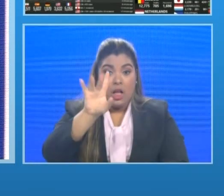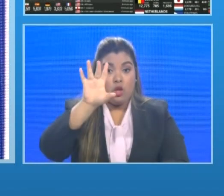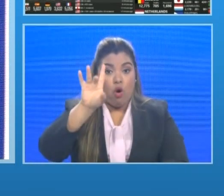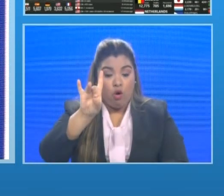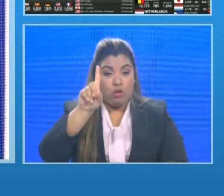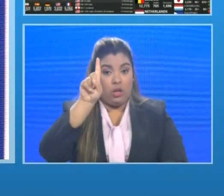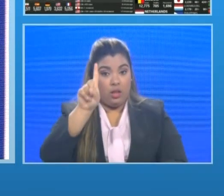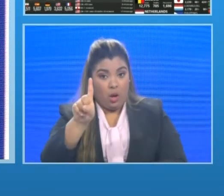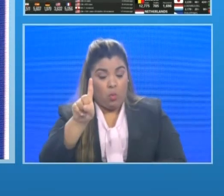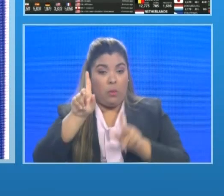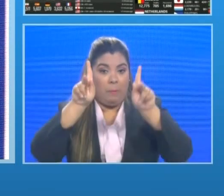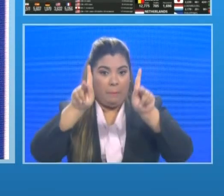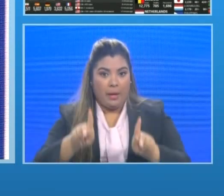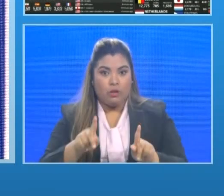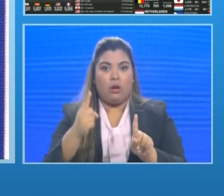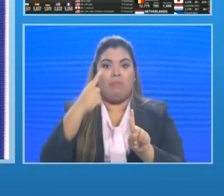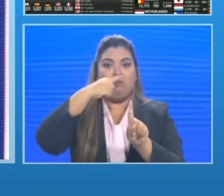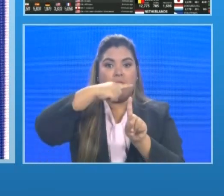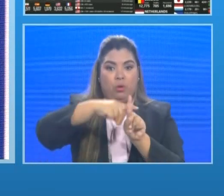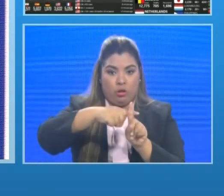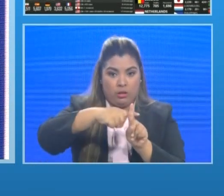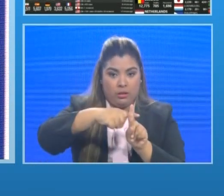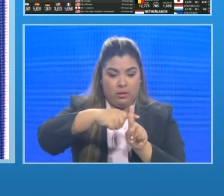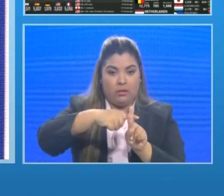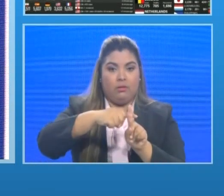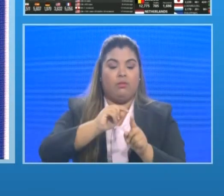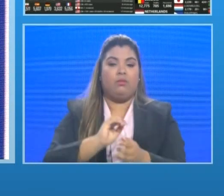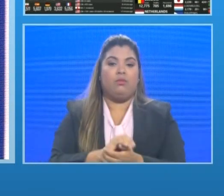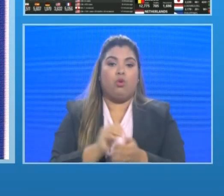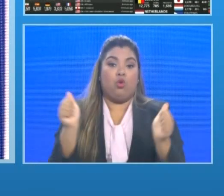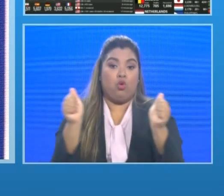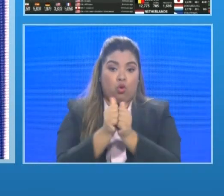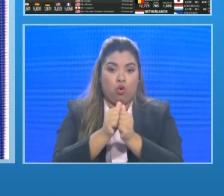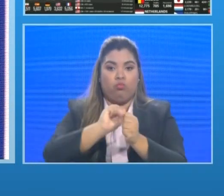1.181 casos acumulados con